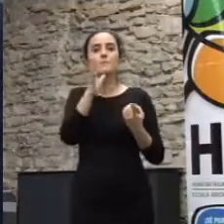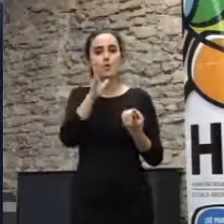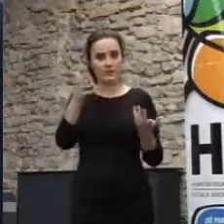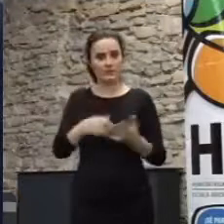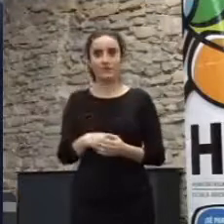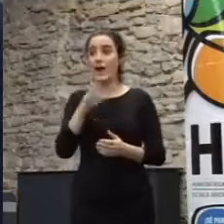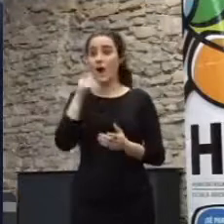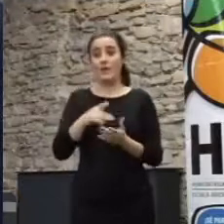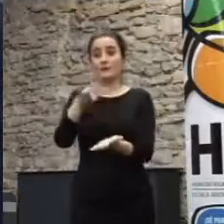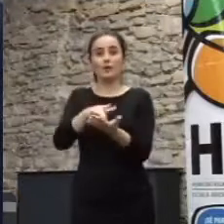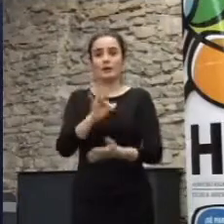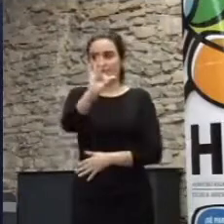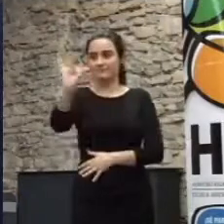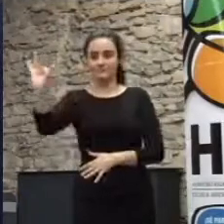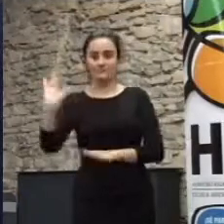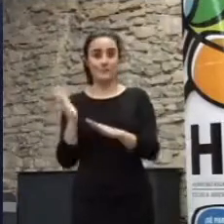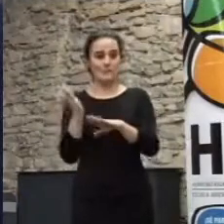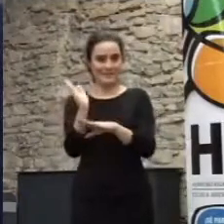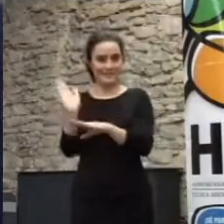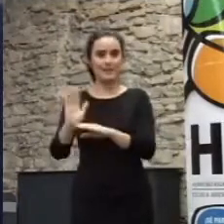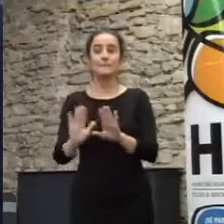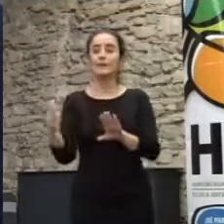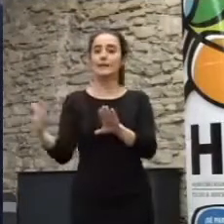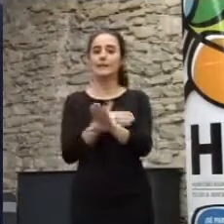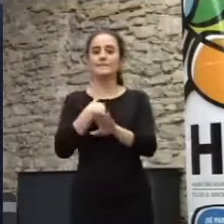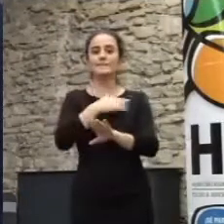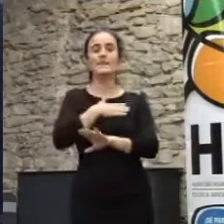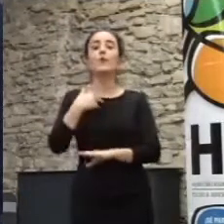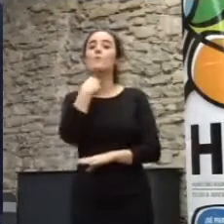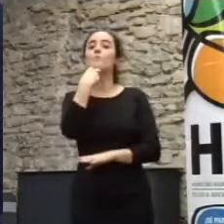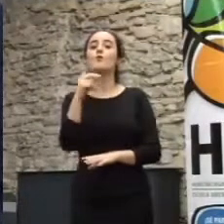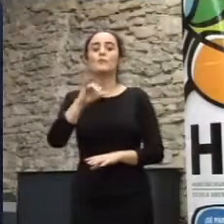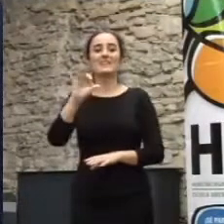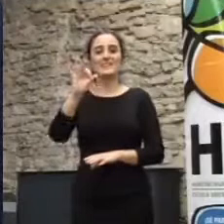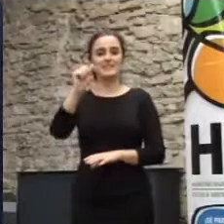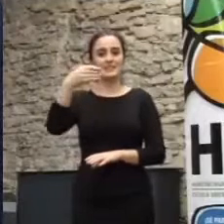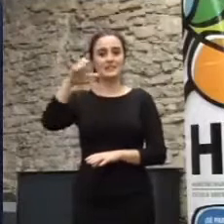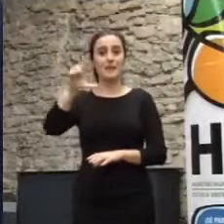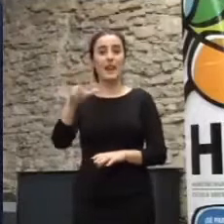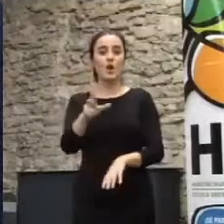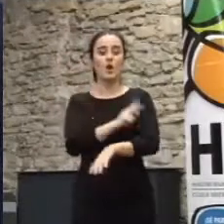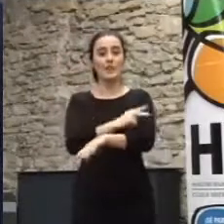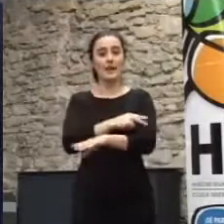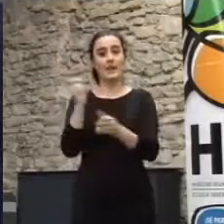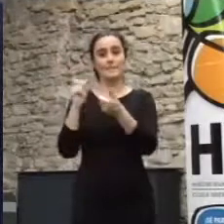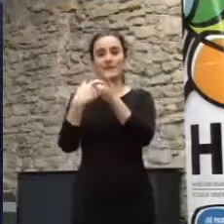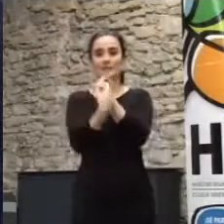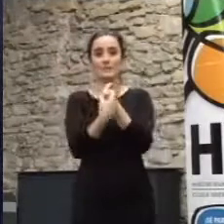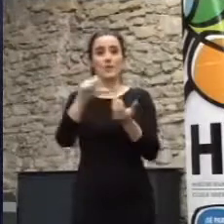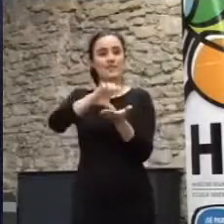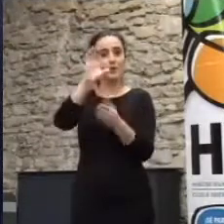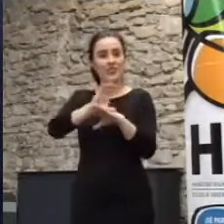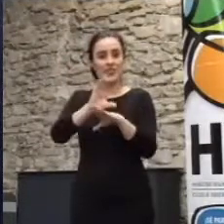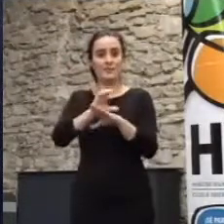y todas ellas, las vamos a presentar, pero antes quiero dar voz a Isabel Martínez, nuestra concejala de Participación y Centros Cívicos